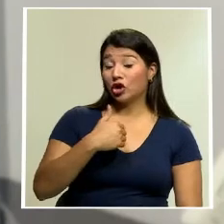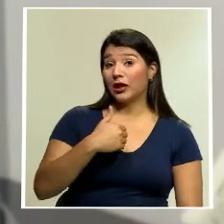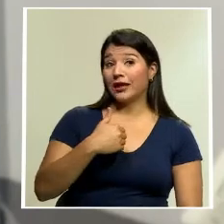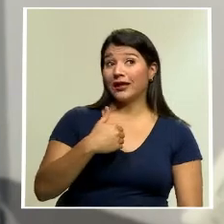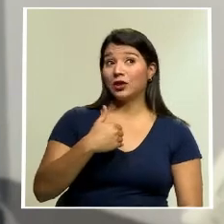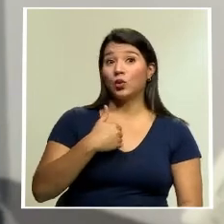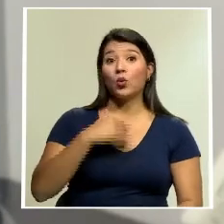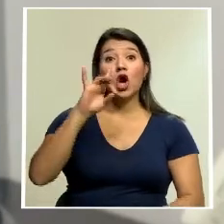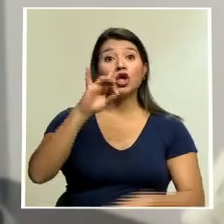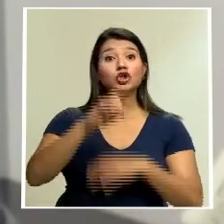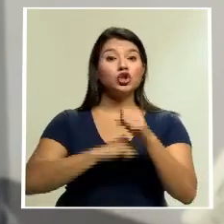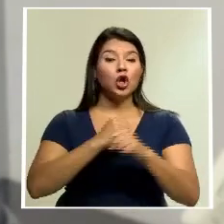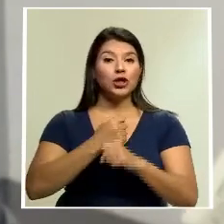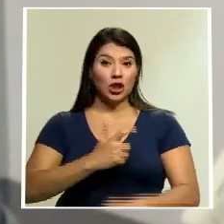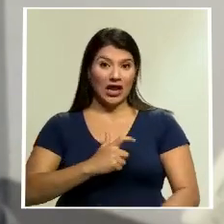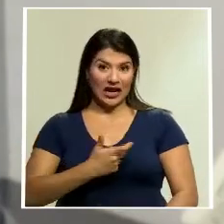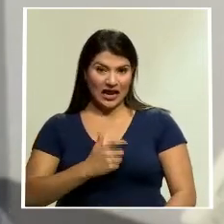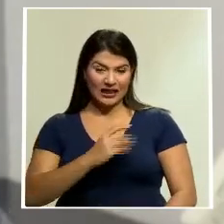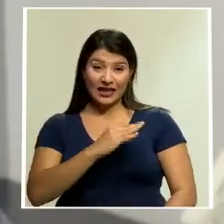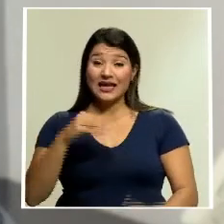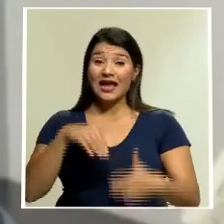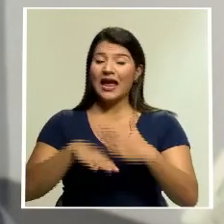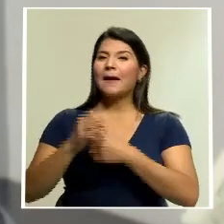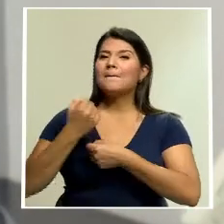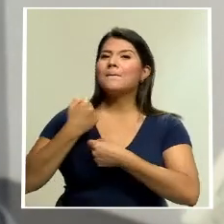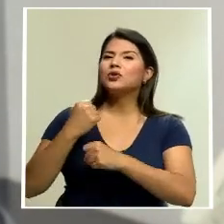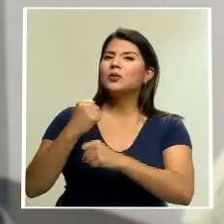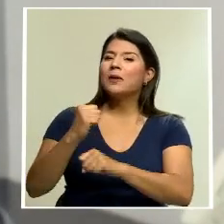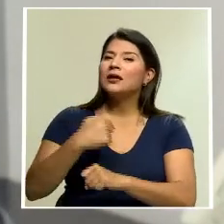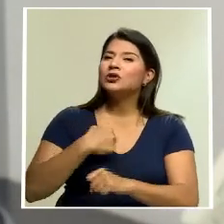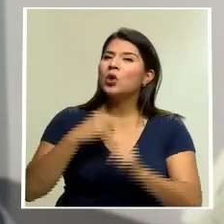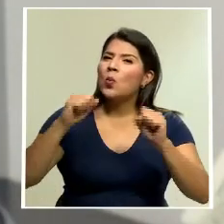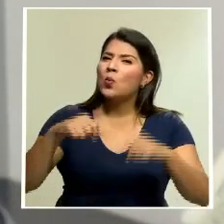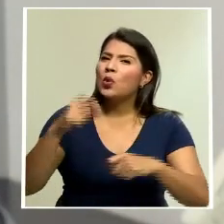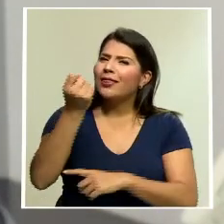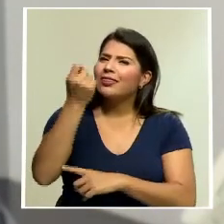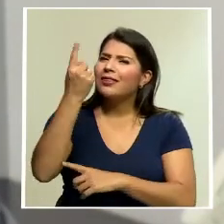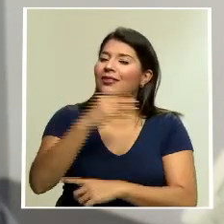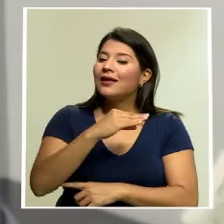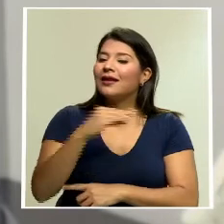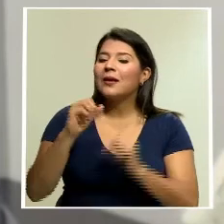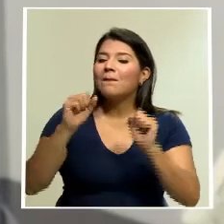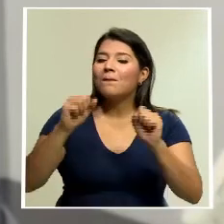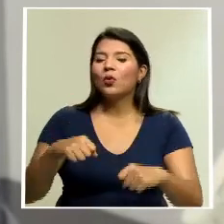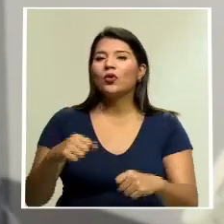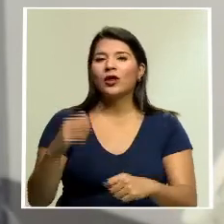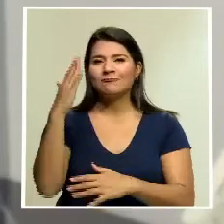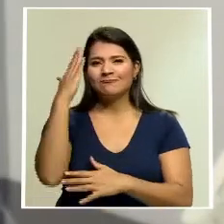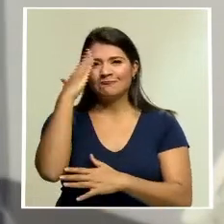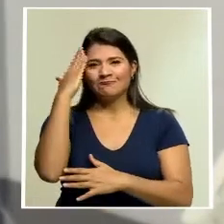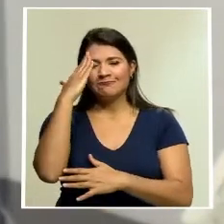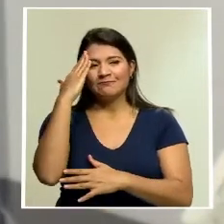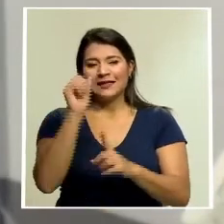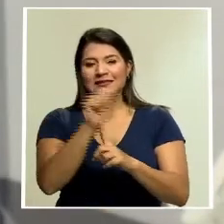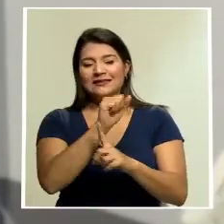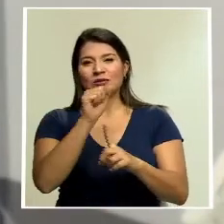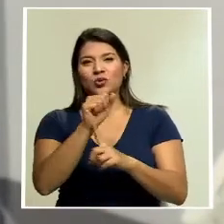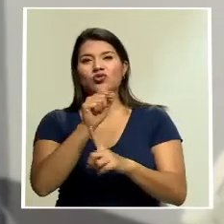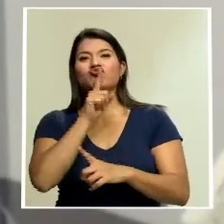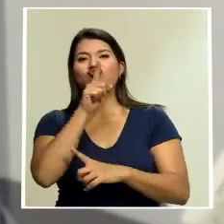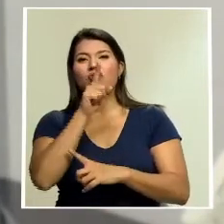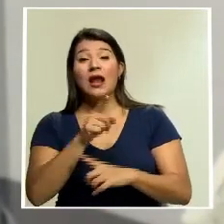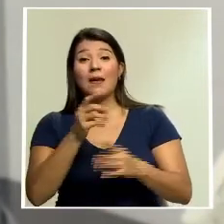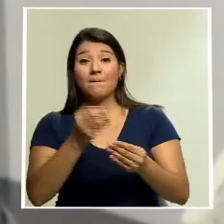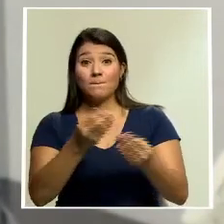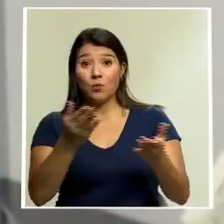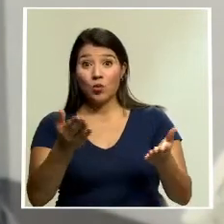alcalde y en la municipalidad pude entender y conocer la realidad